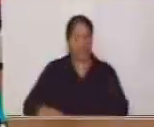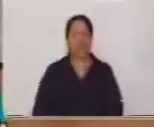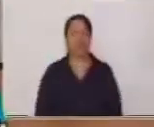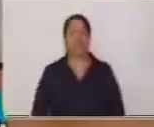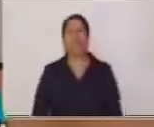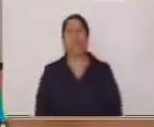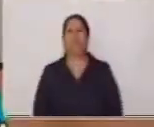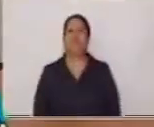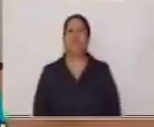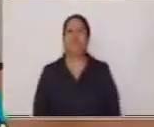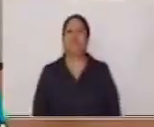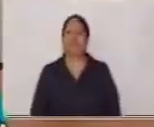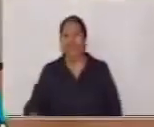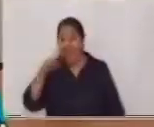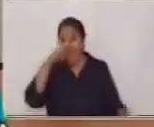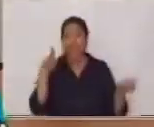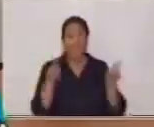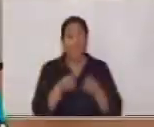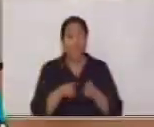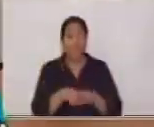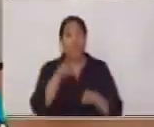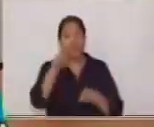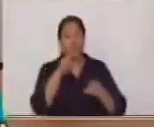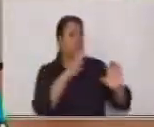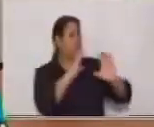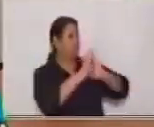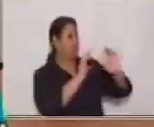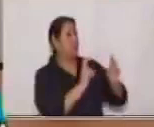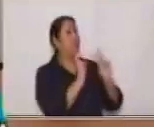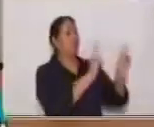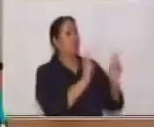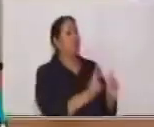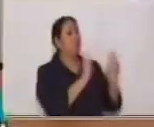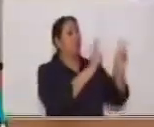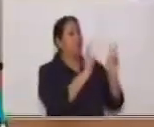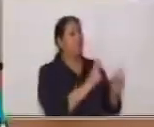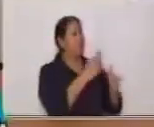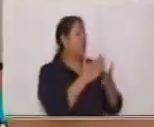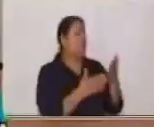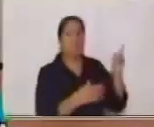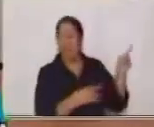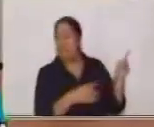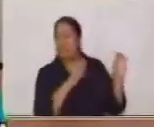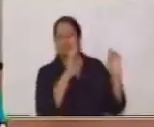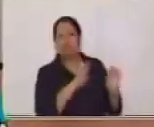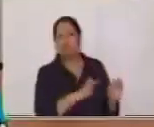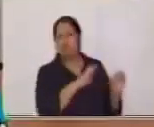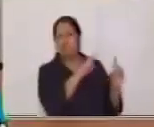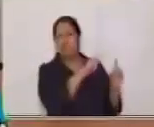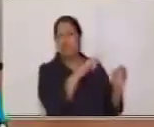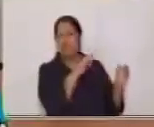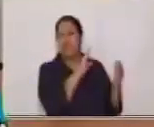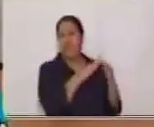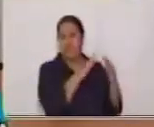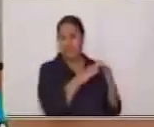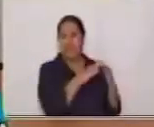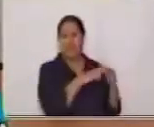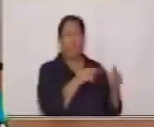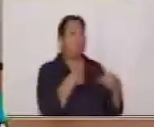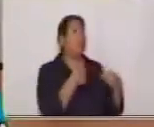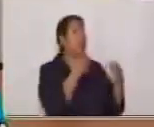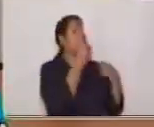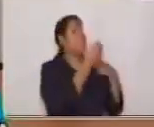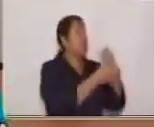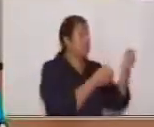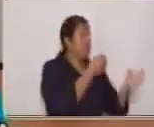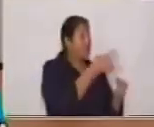Y también vas a conversar con alguien en casa. Con esta persona vas a conversar mi primer día de clases. La persona